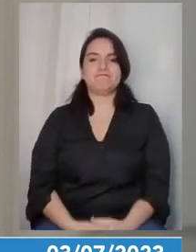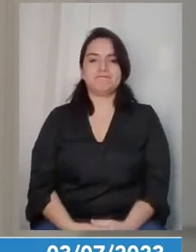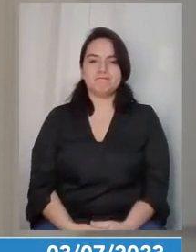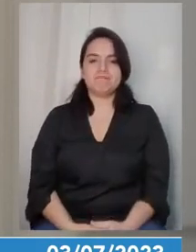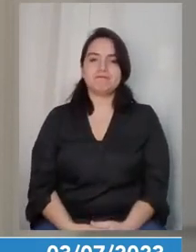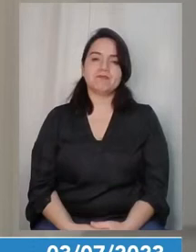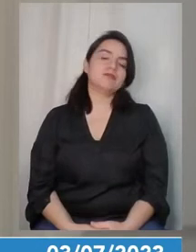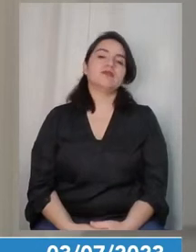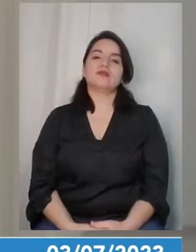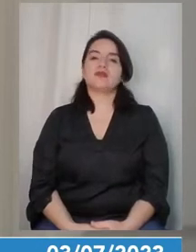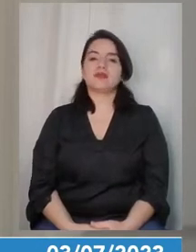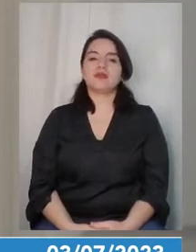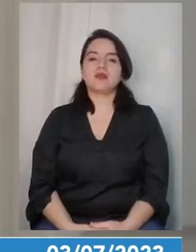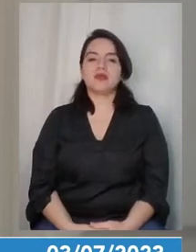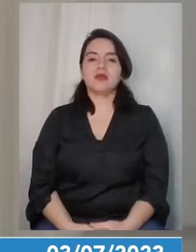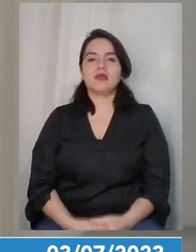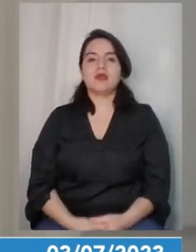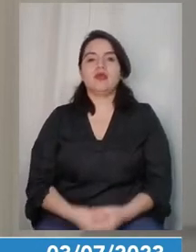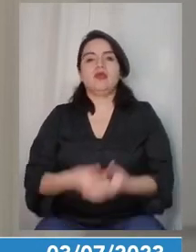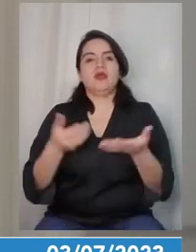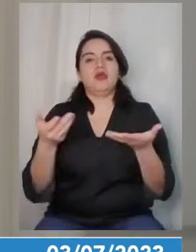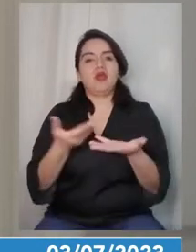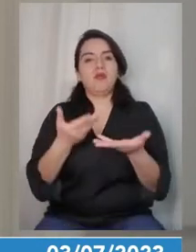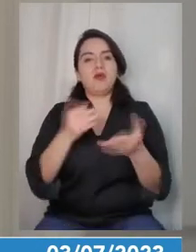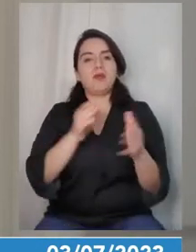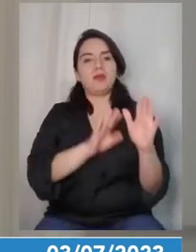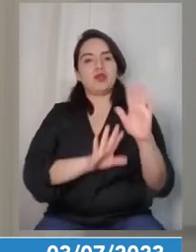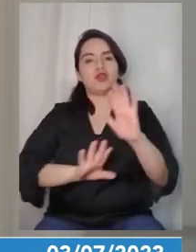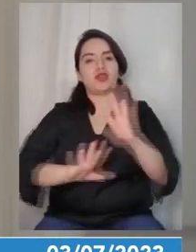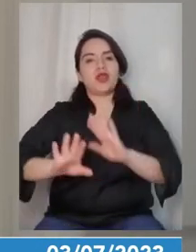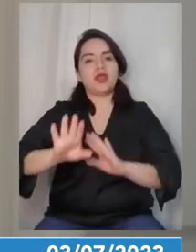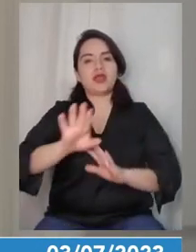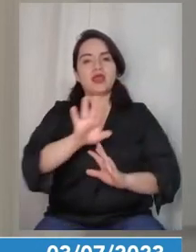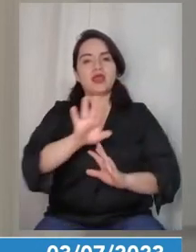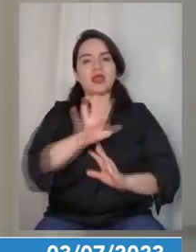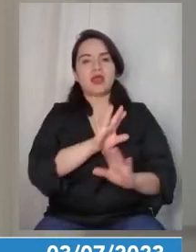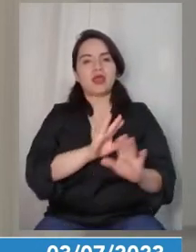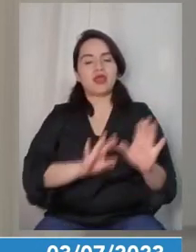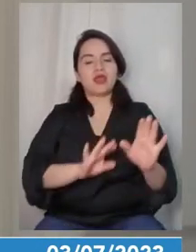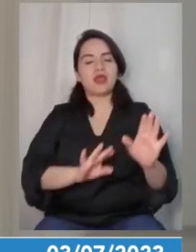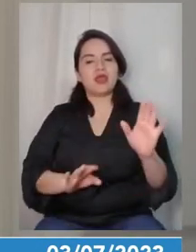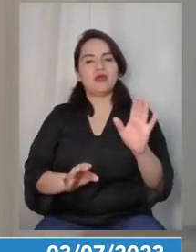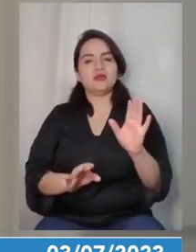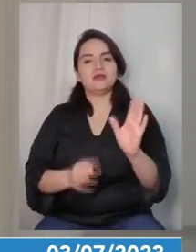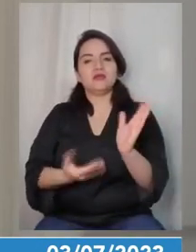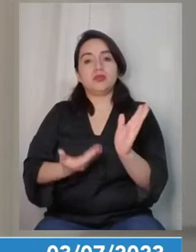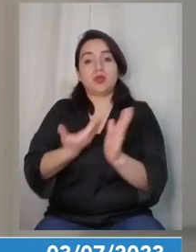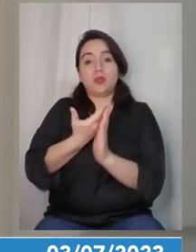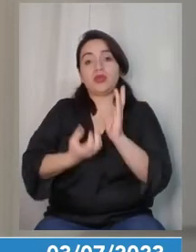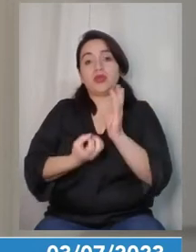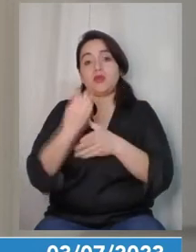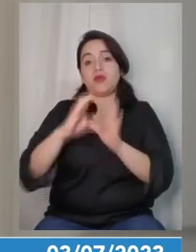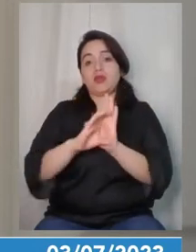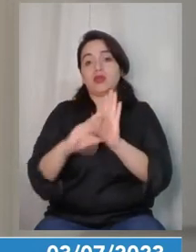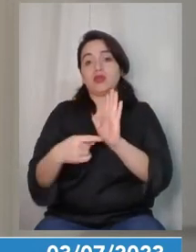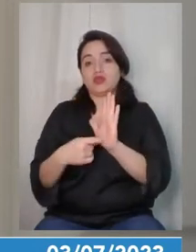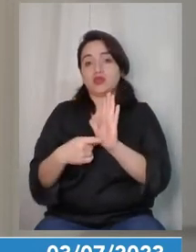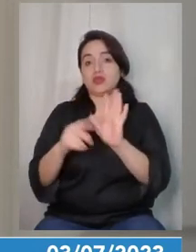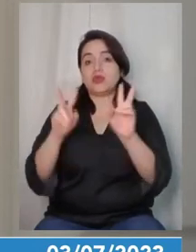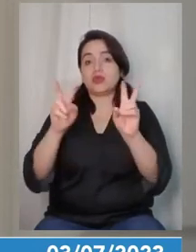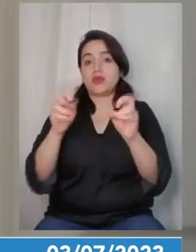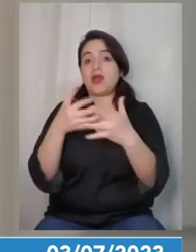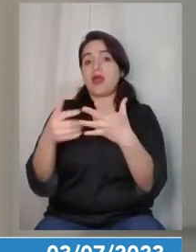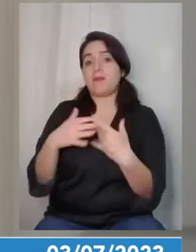el anteproyecto la dimensión ambiental? Bueno, la protege en primer lugar, ¿no es cierto?, con la garantía, con una garantía que en